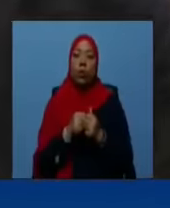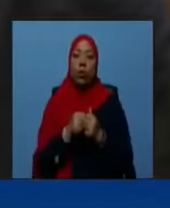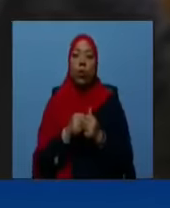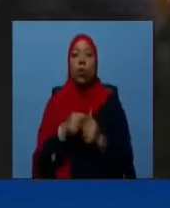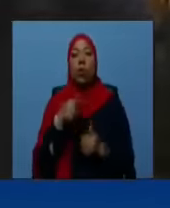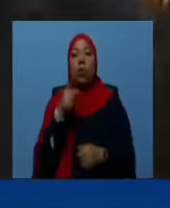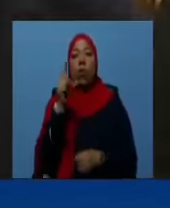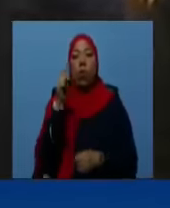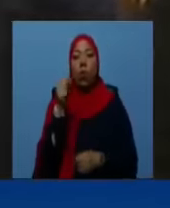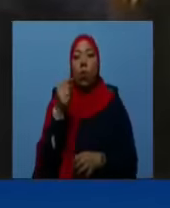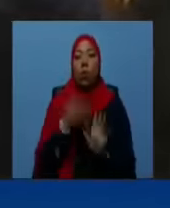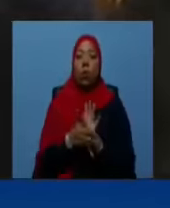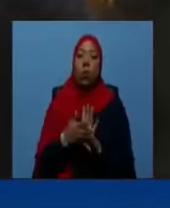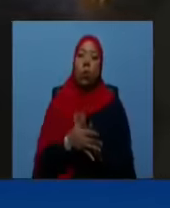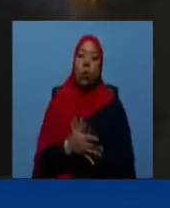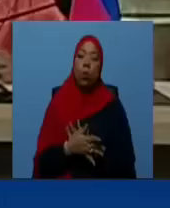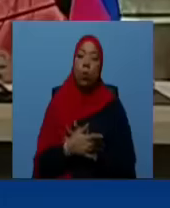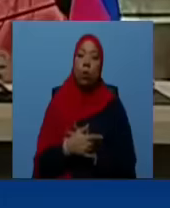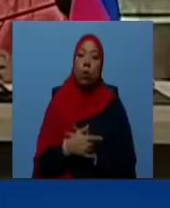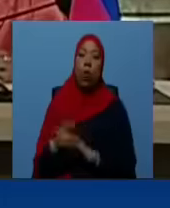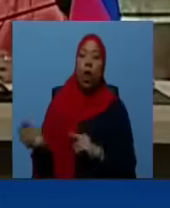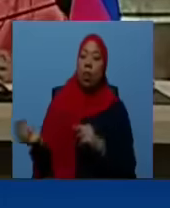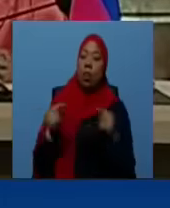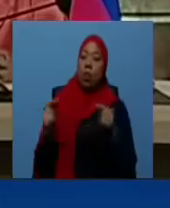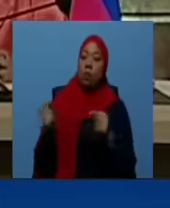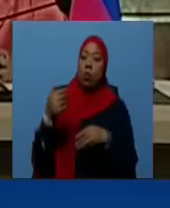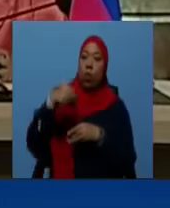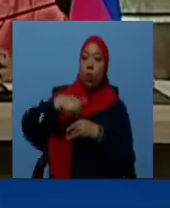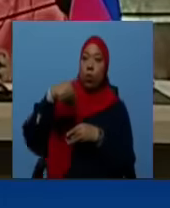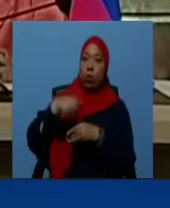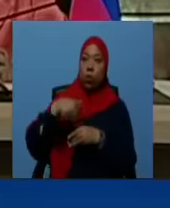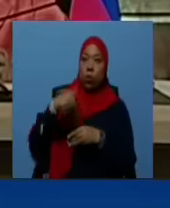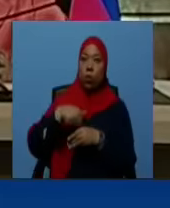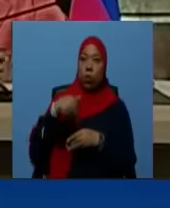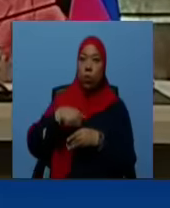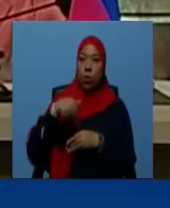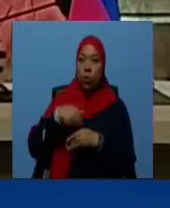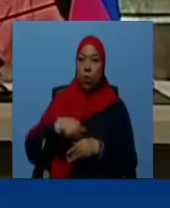son en medio de la disputa electoral.